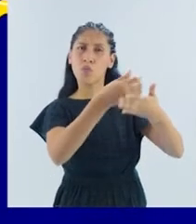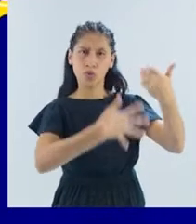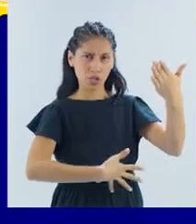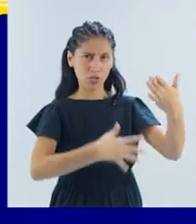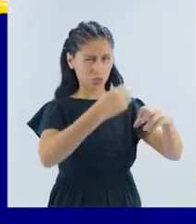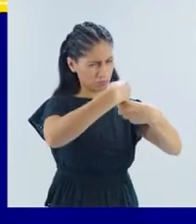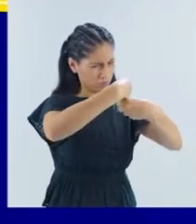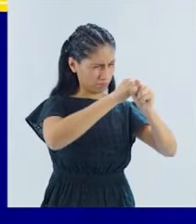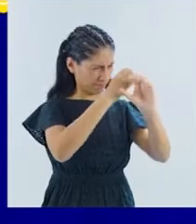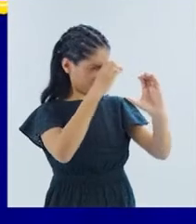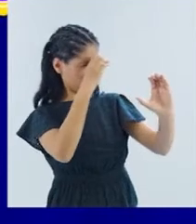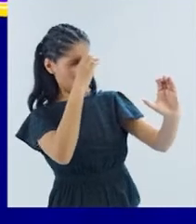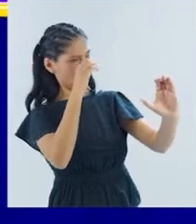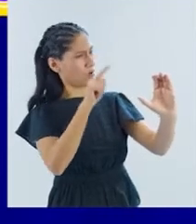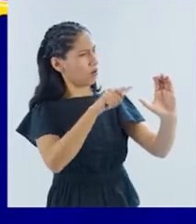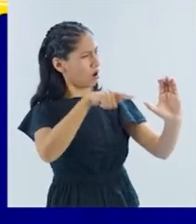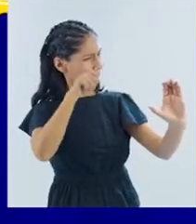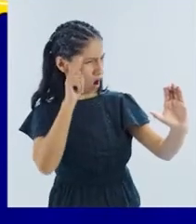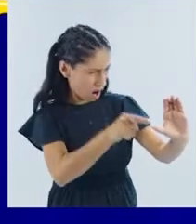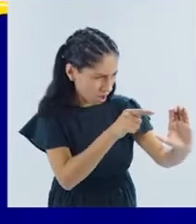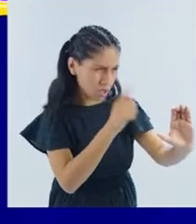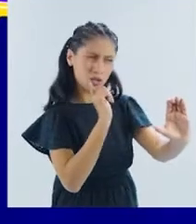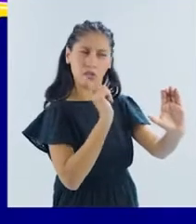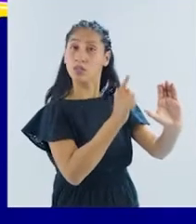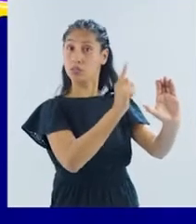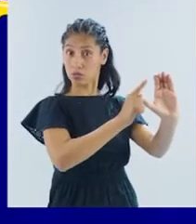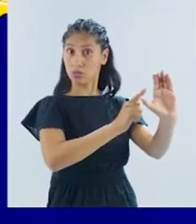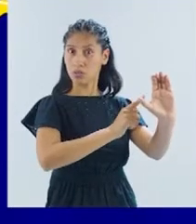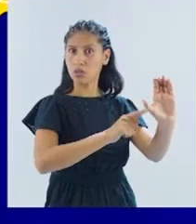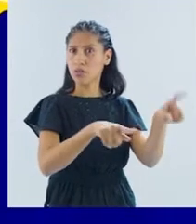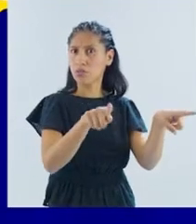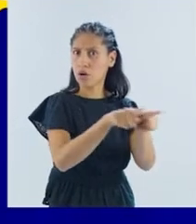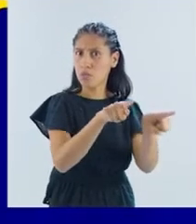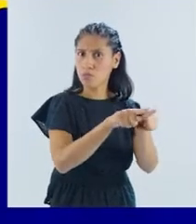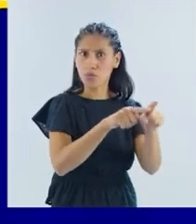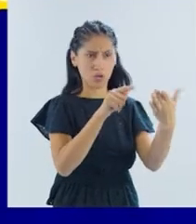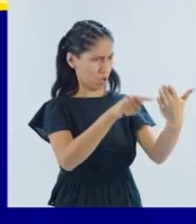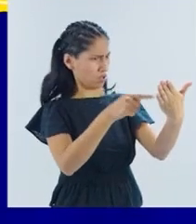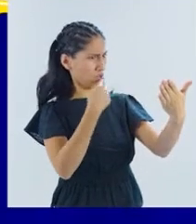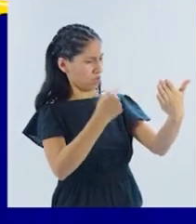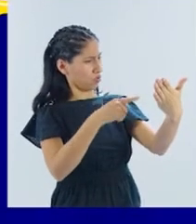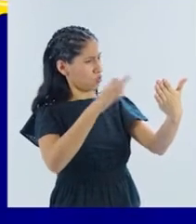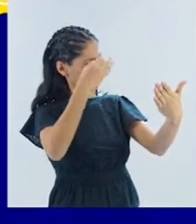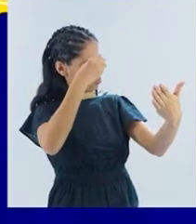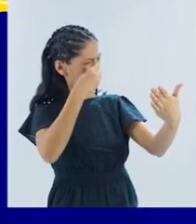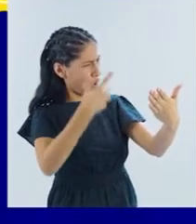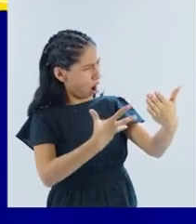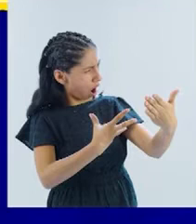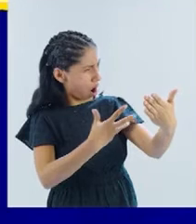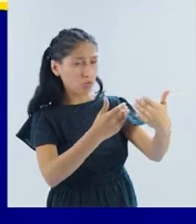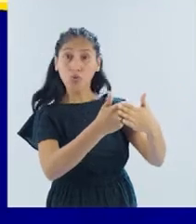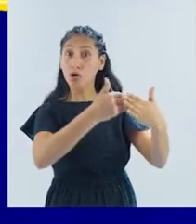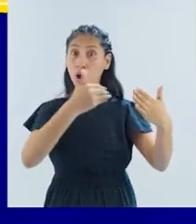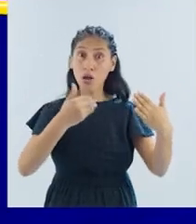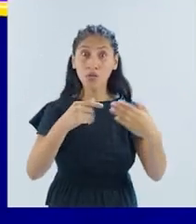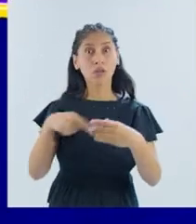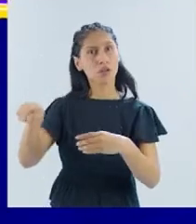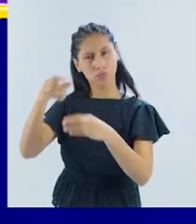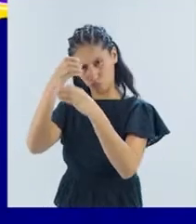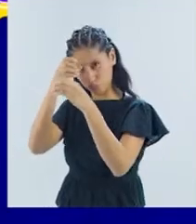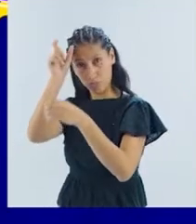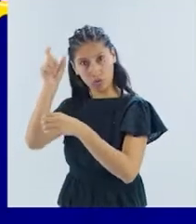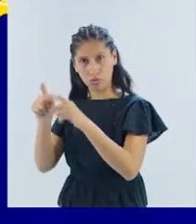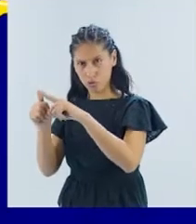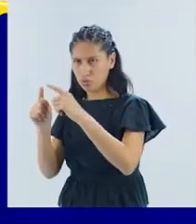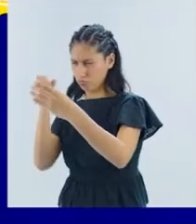científicos es que se basan en hechos y en datos. Es decir, sus argumentos se desarrollan a través de un conocimiento empírico y